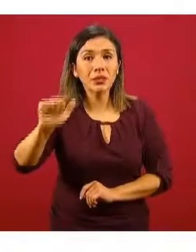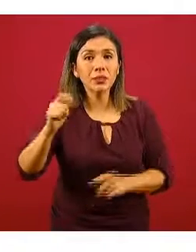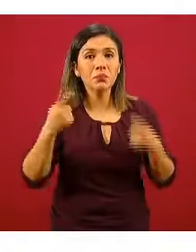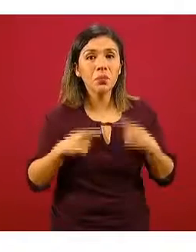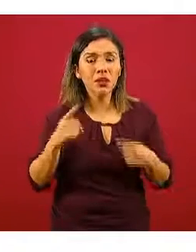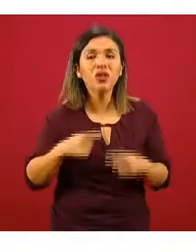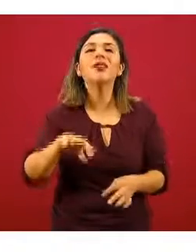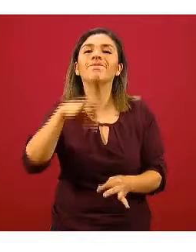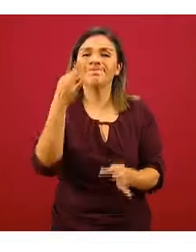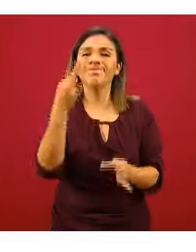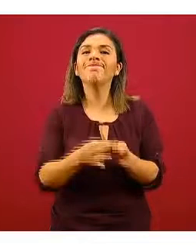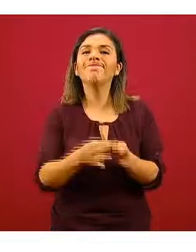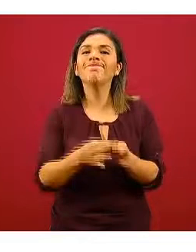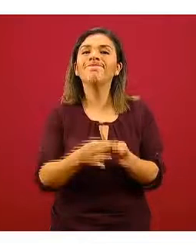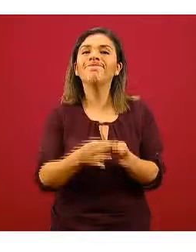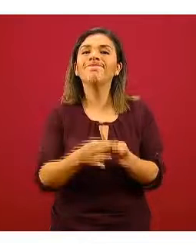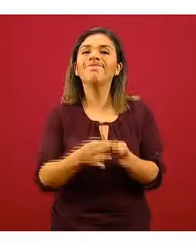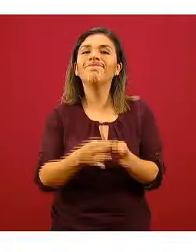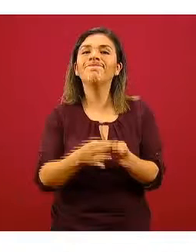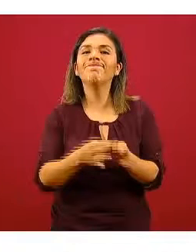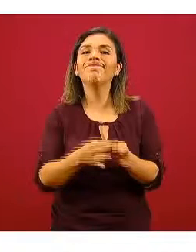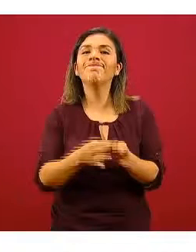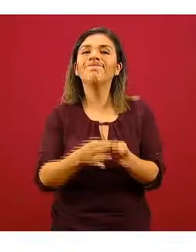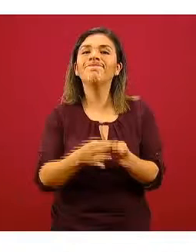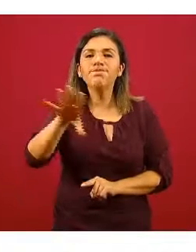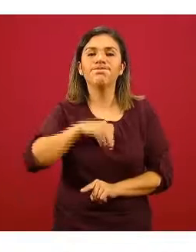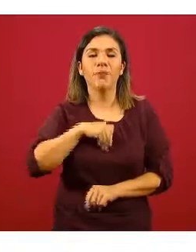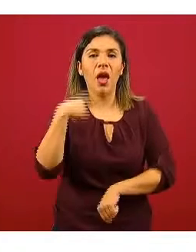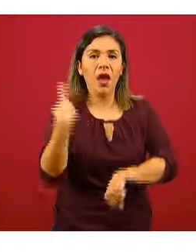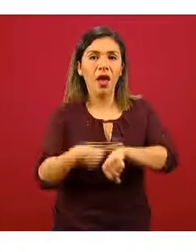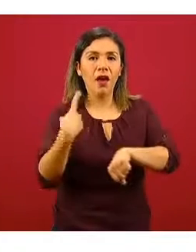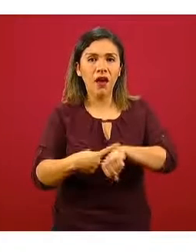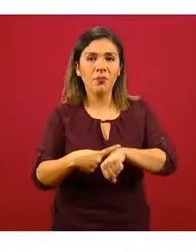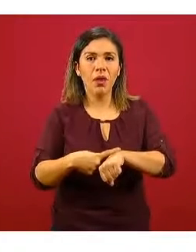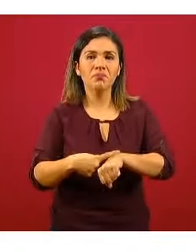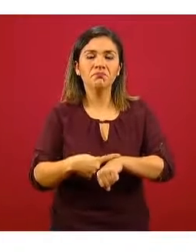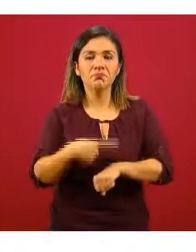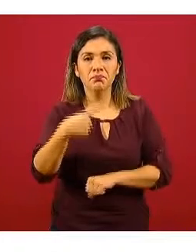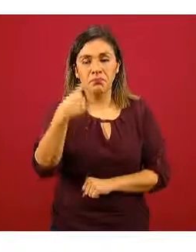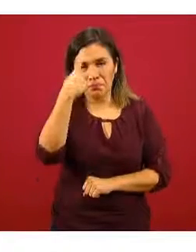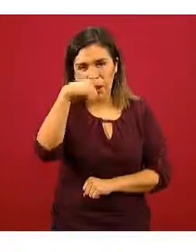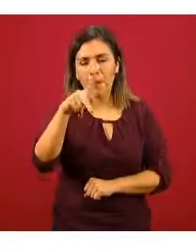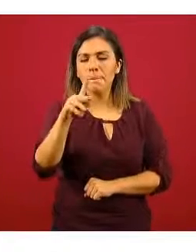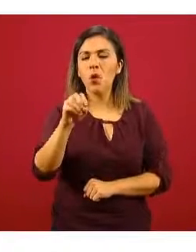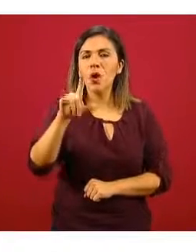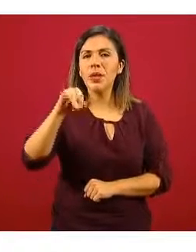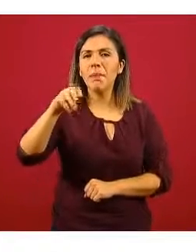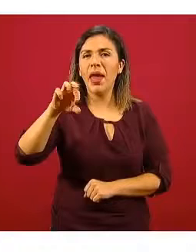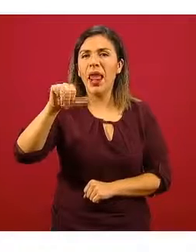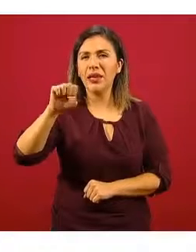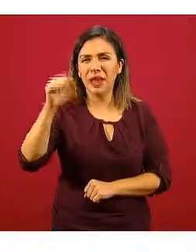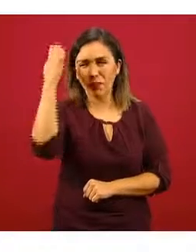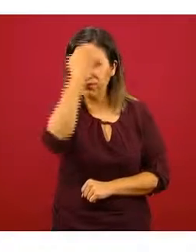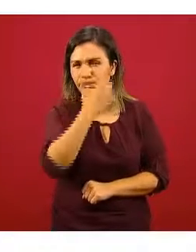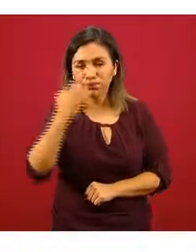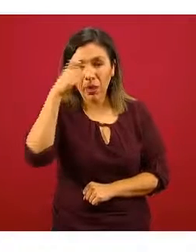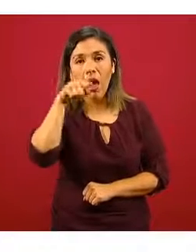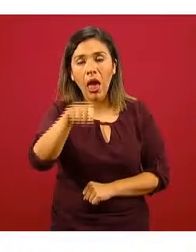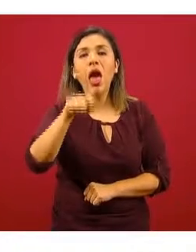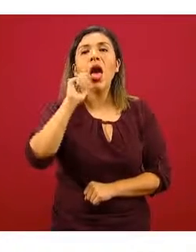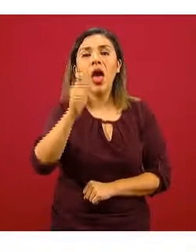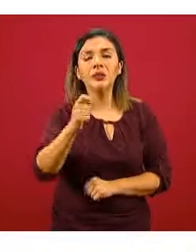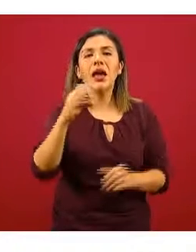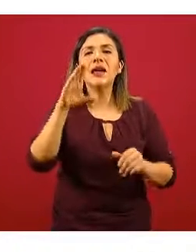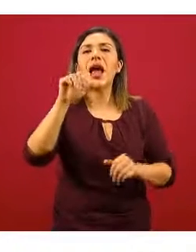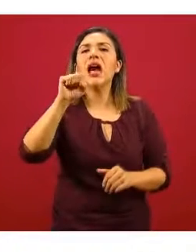65.856 personas sí, es decir, dieron positivo a la prueba de reacción en cadena de la polimerasa y por lo tanto son casos